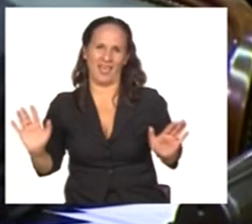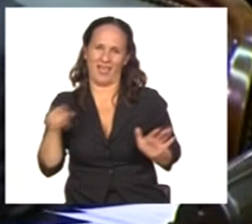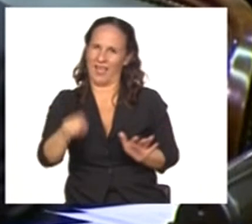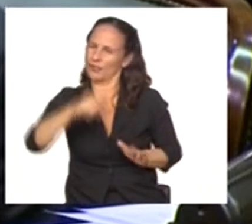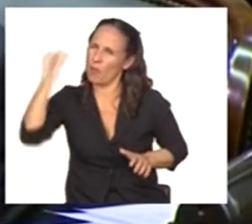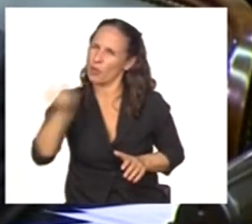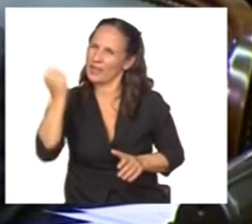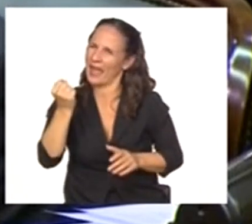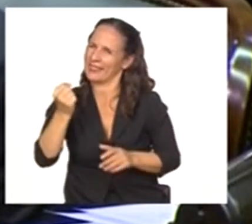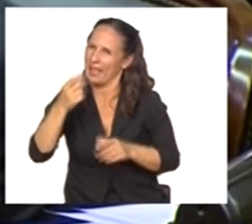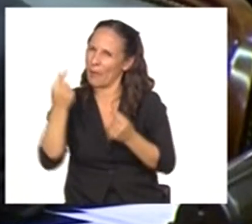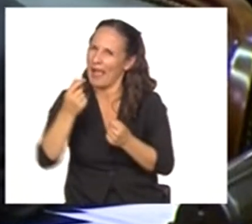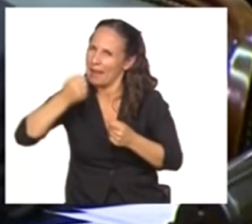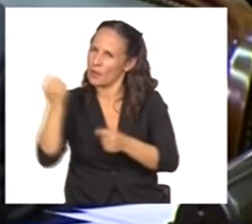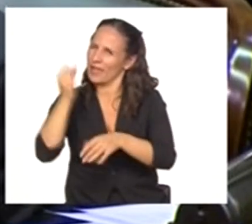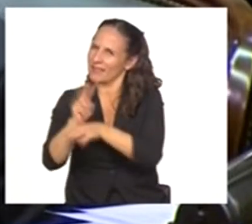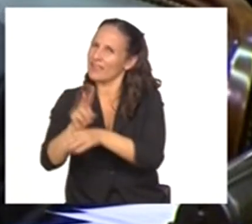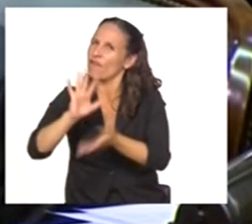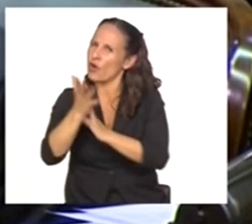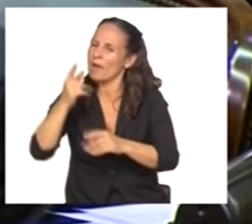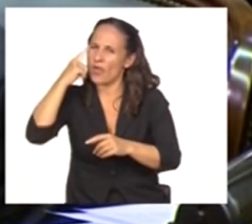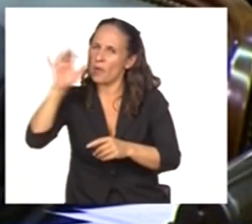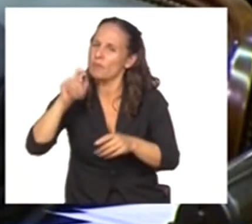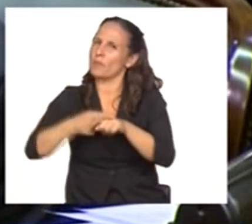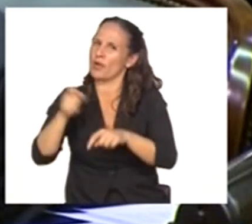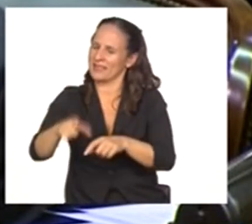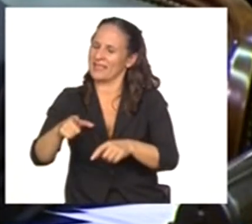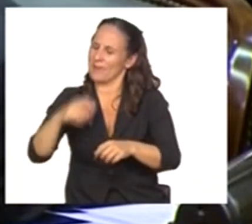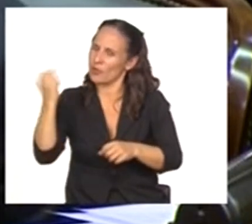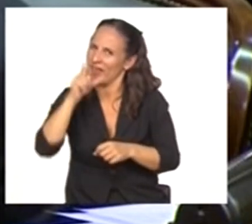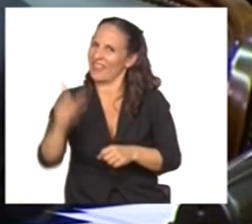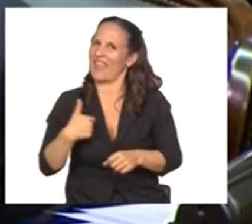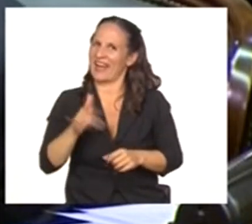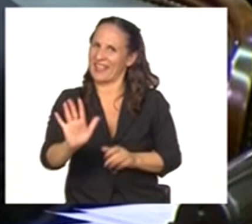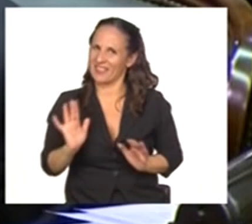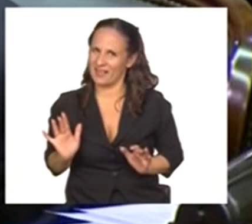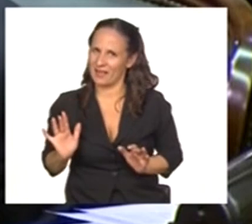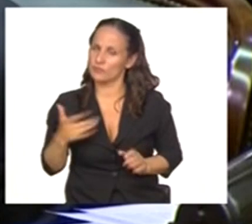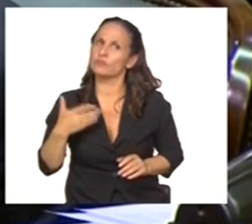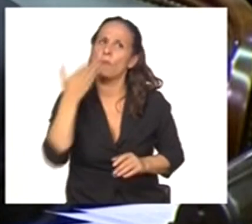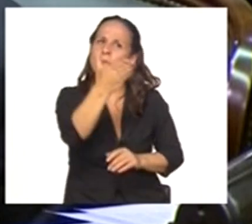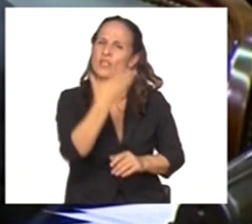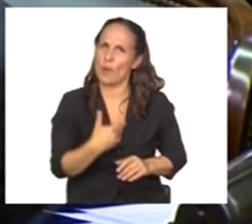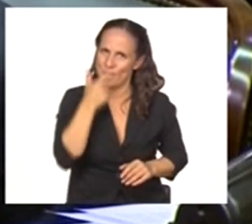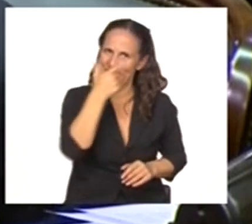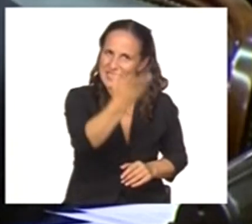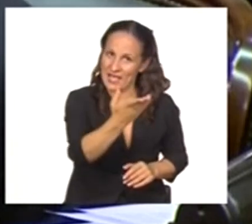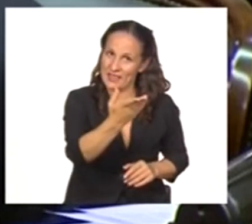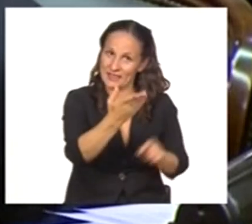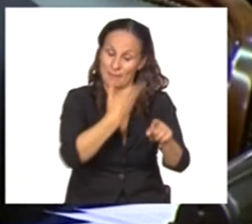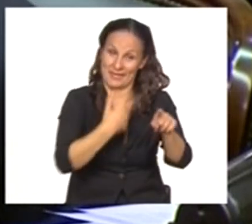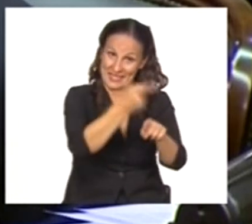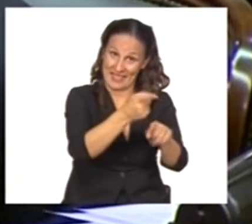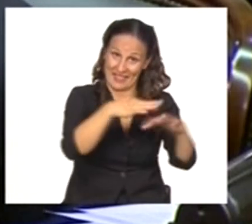institucionales, morales, constitucionales y políticos de la Argentina. Les pido, señor presidente, que le transmita al presidente